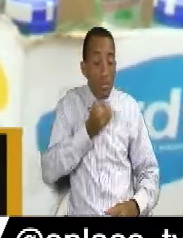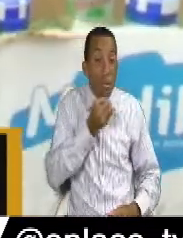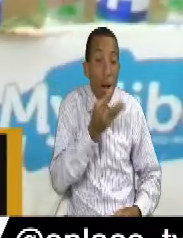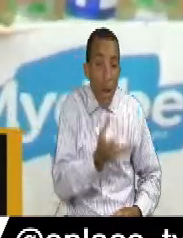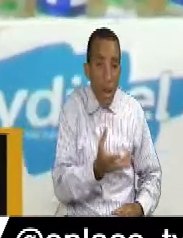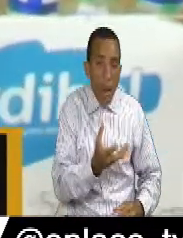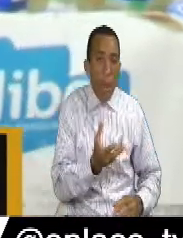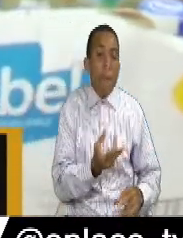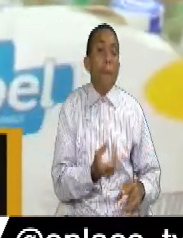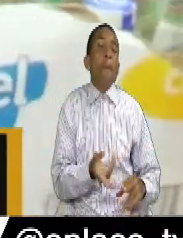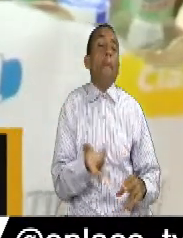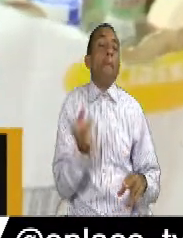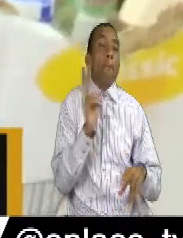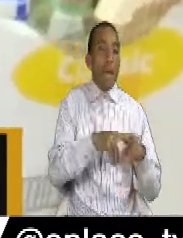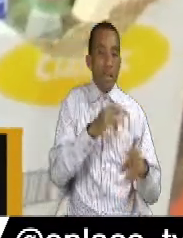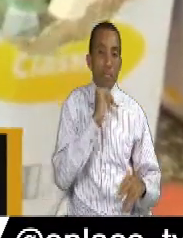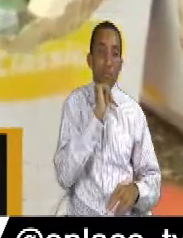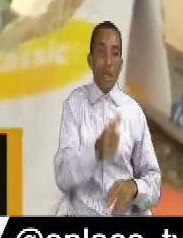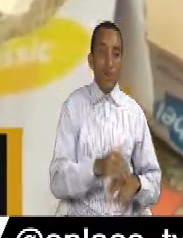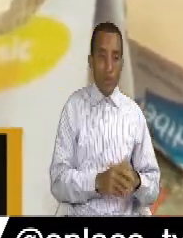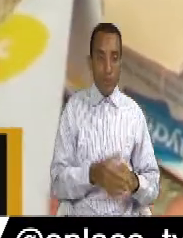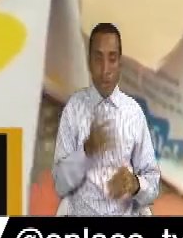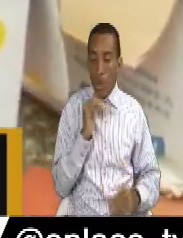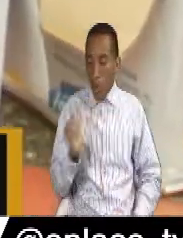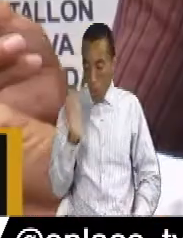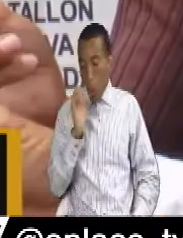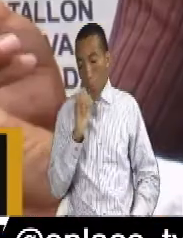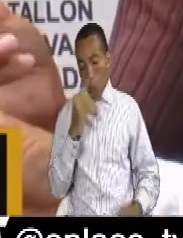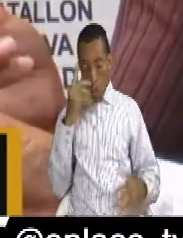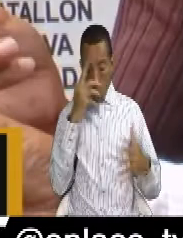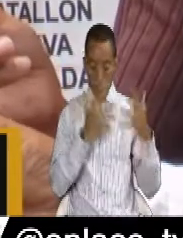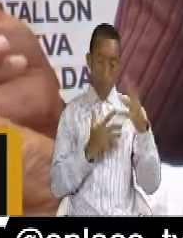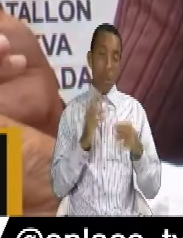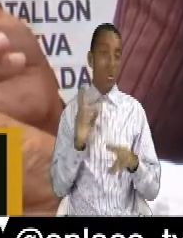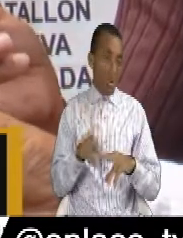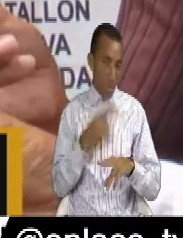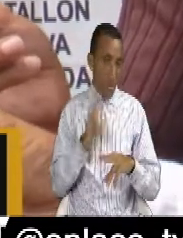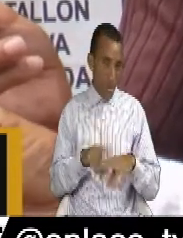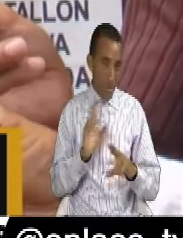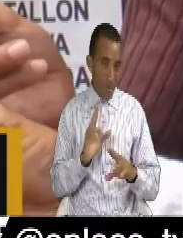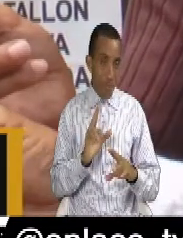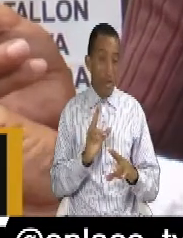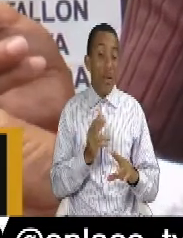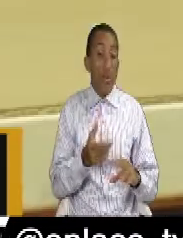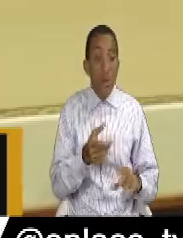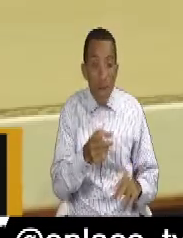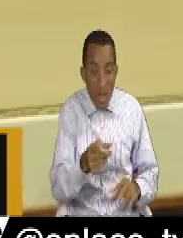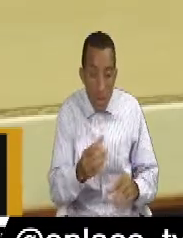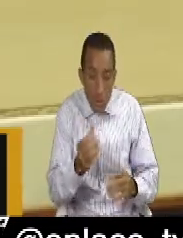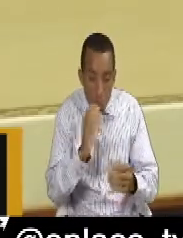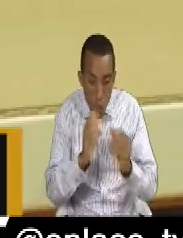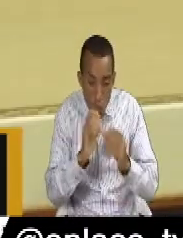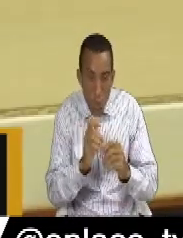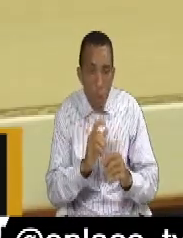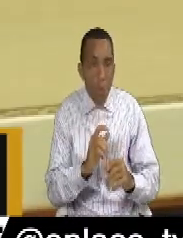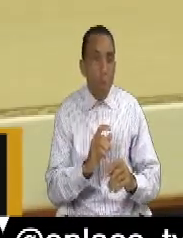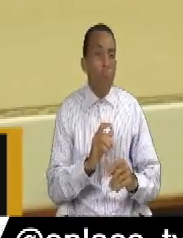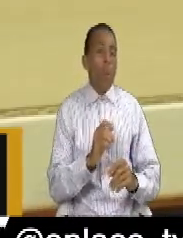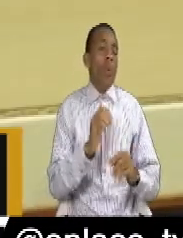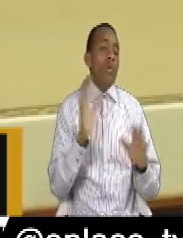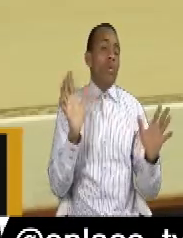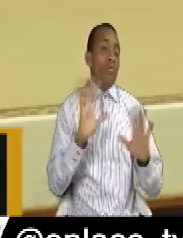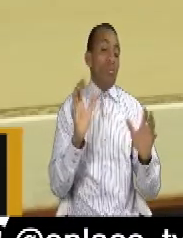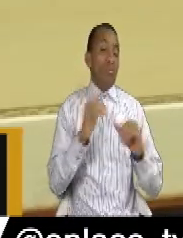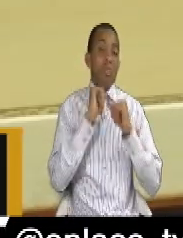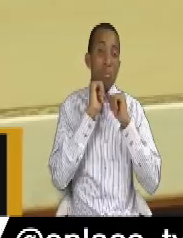produce normalmente por el consumo de alcohol que le llaman el guayao o el estado de alicoramiento. A los detenidos también les